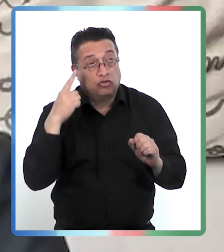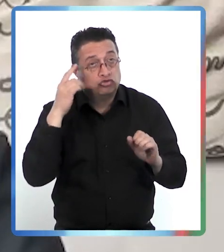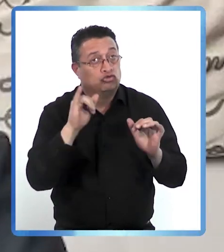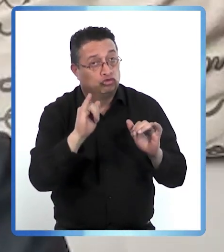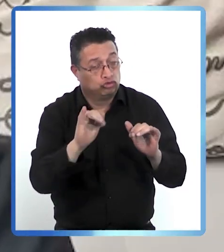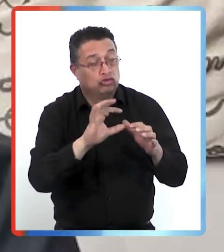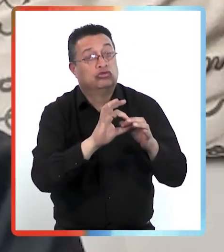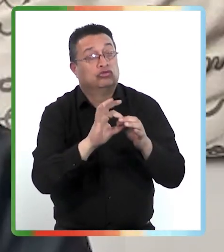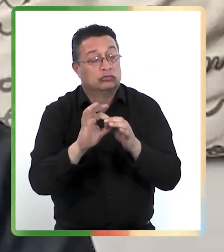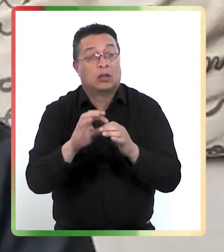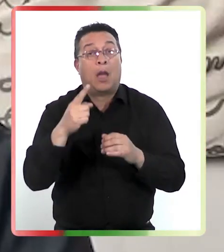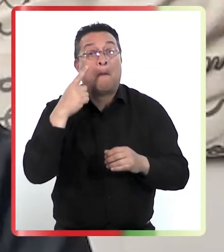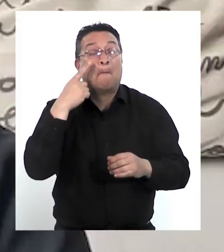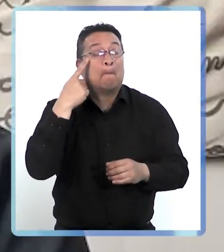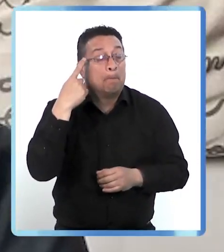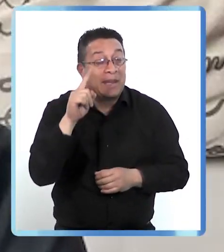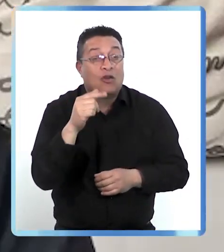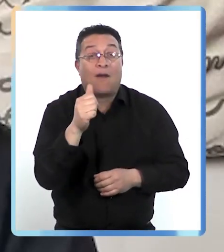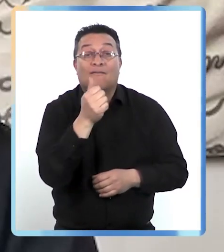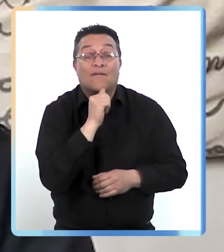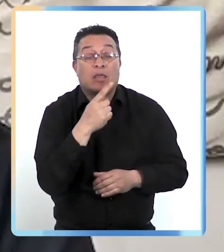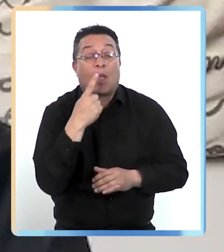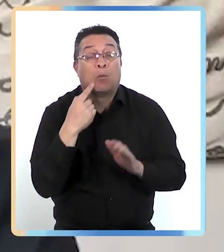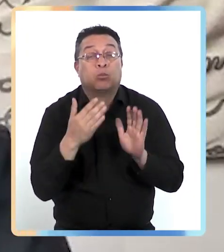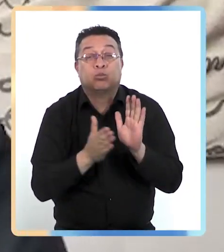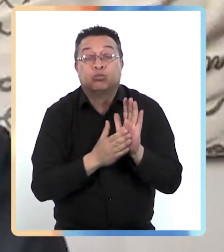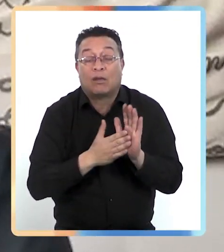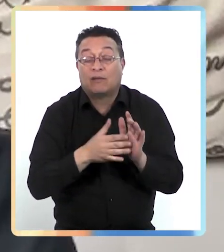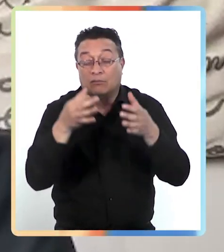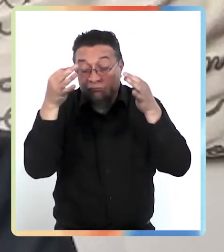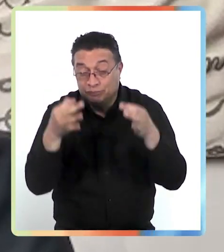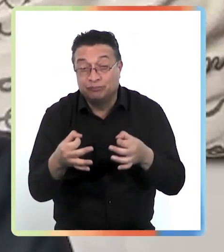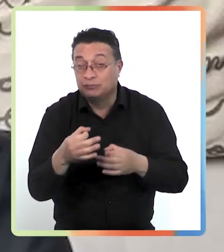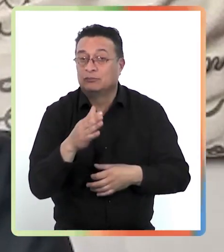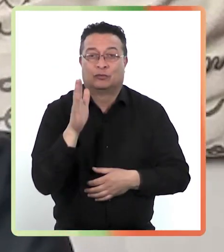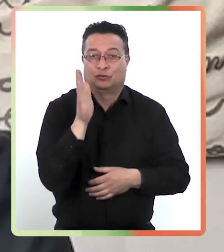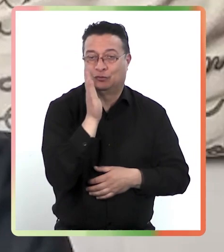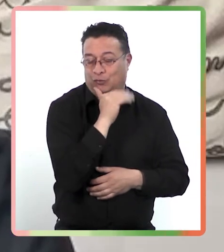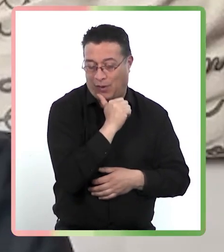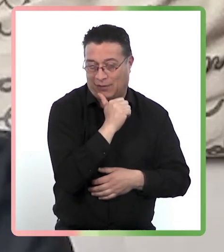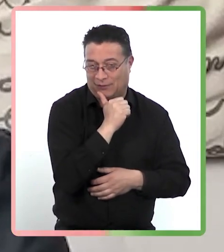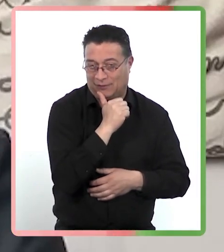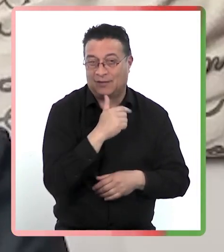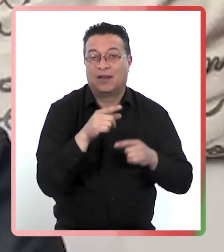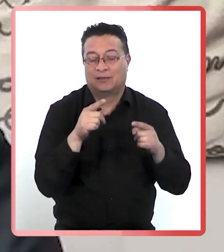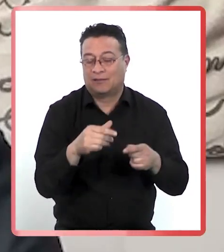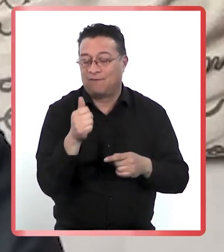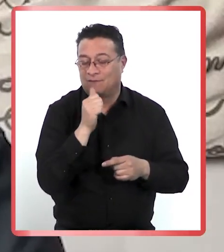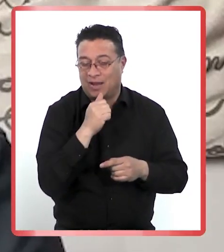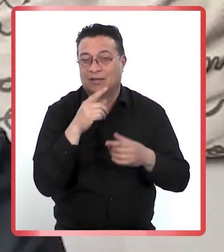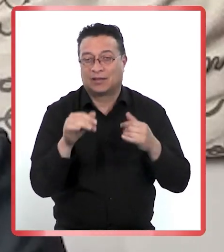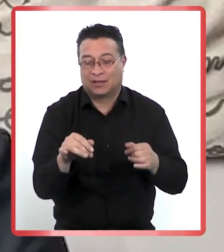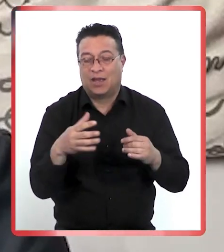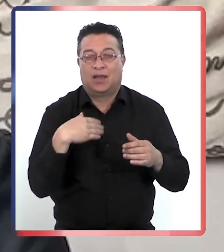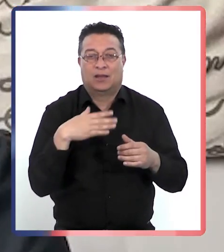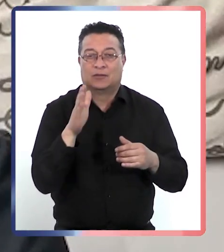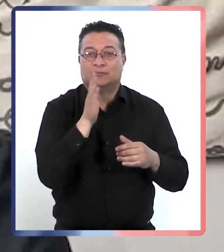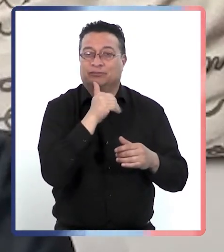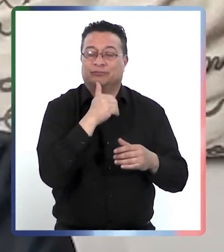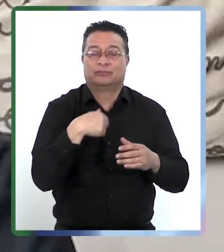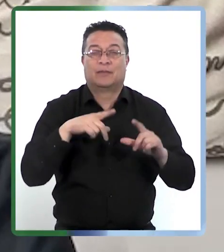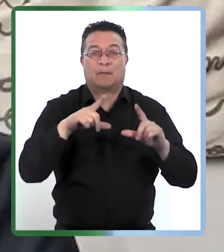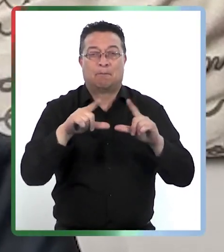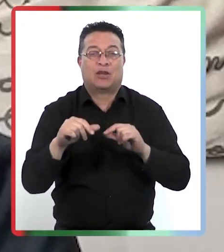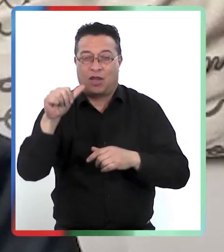podría pensar qué pasa, no ha mostrado que suceda. No ha mostrado que efectivamente eso pase, que estos pacientes, que las personas que toman esto